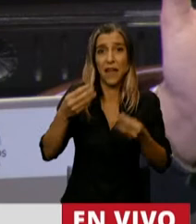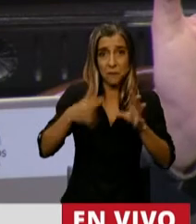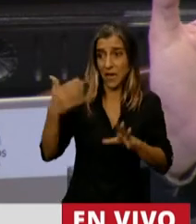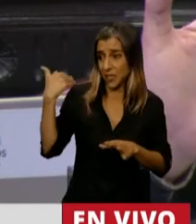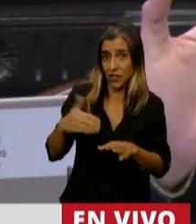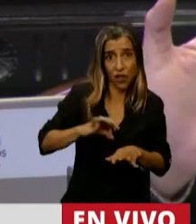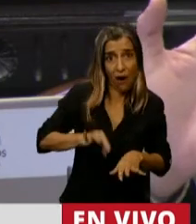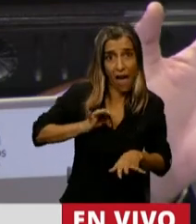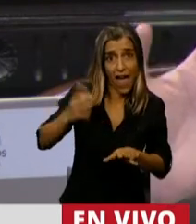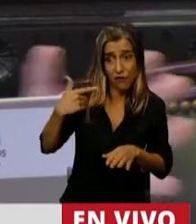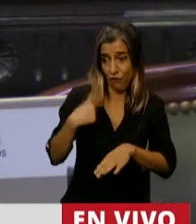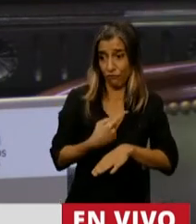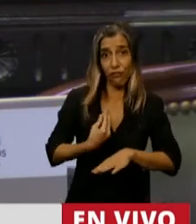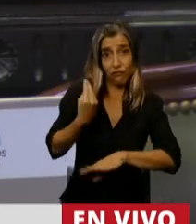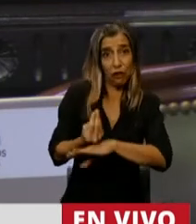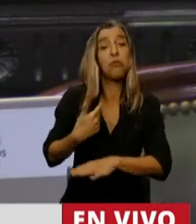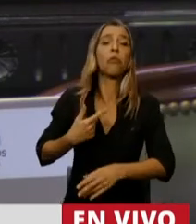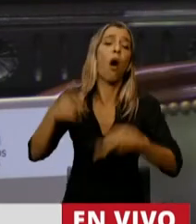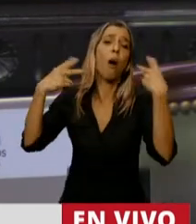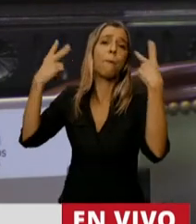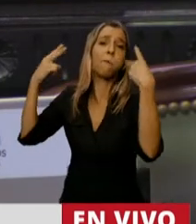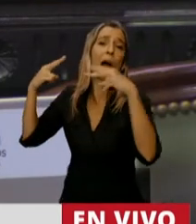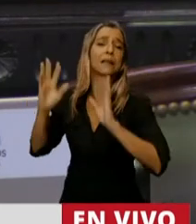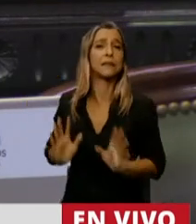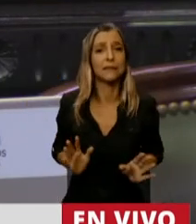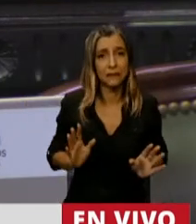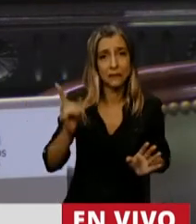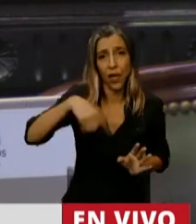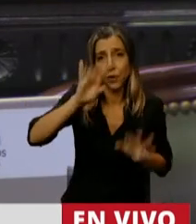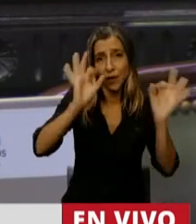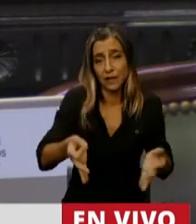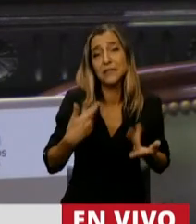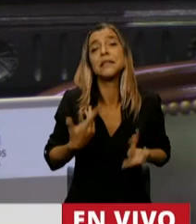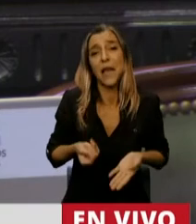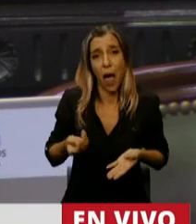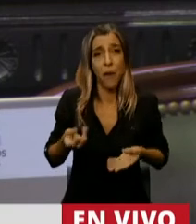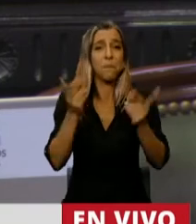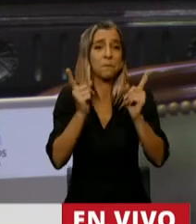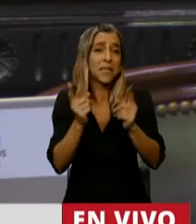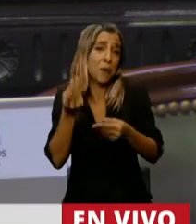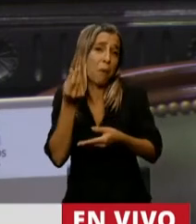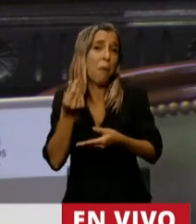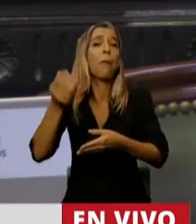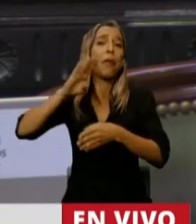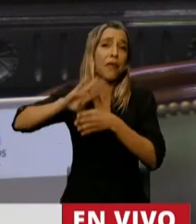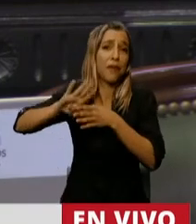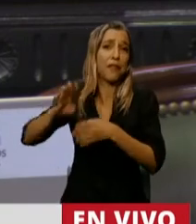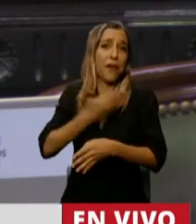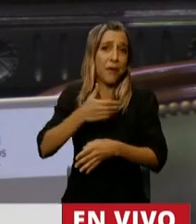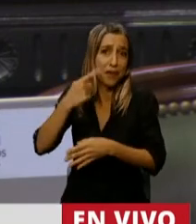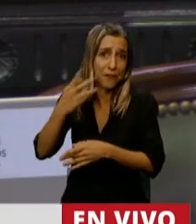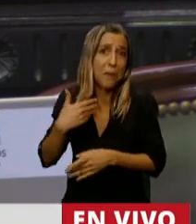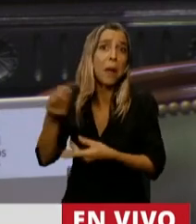con la plata del Fondo Monetario Internacional y asimismo clavando las consecuencias de ese modelo de ajuste que ahora entre todos y todas tenemos que